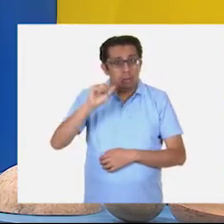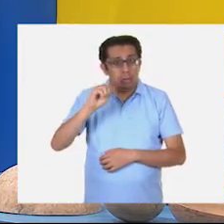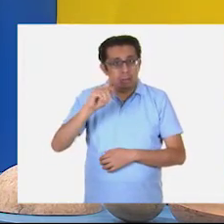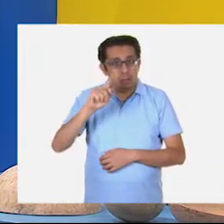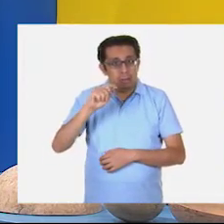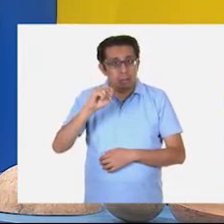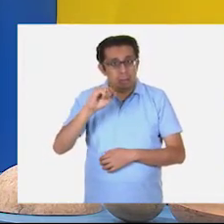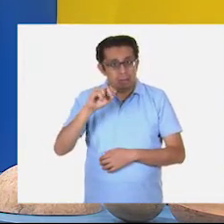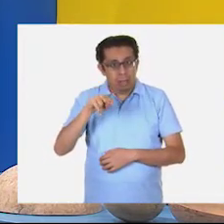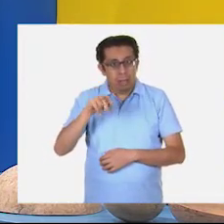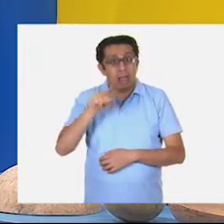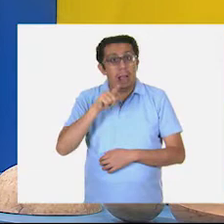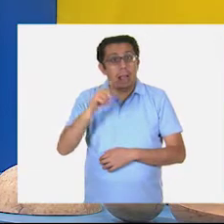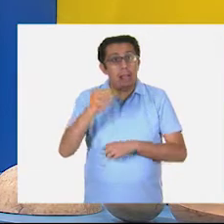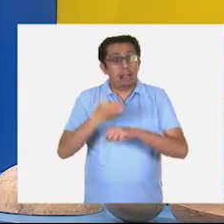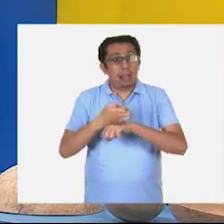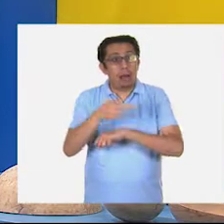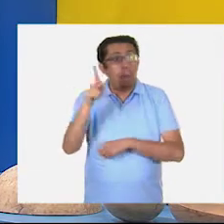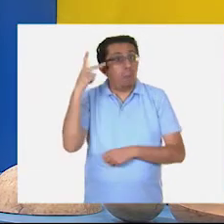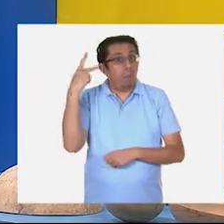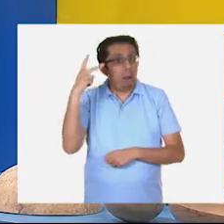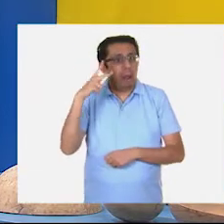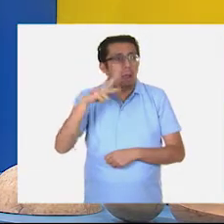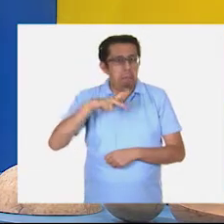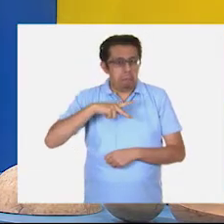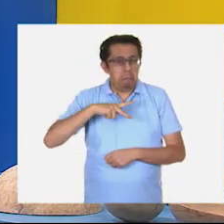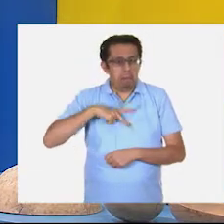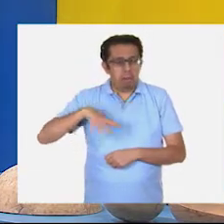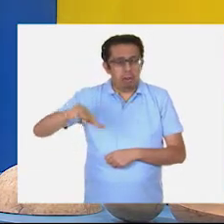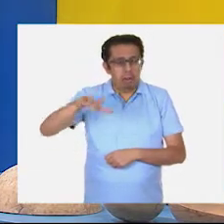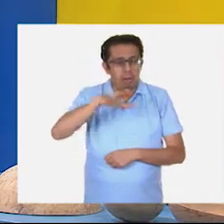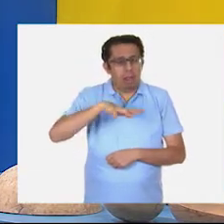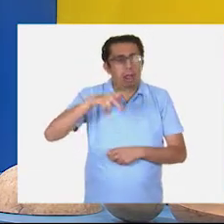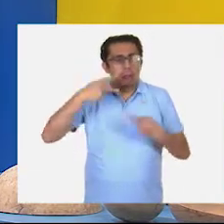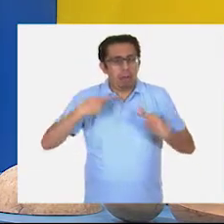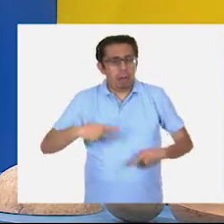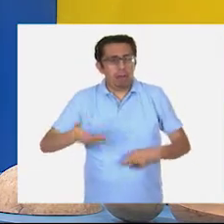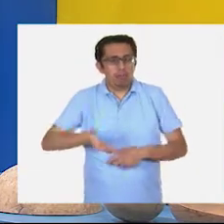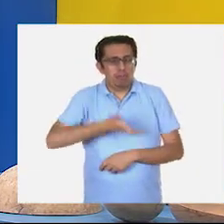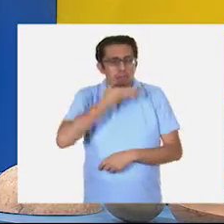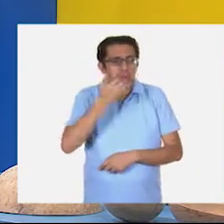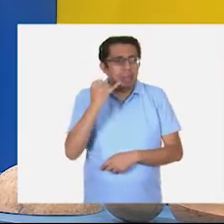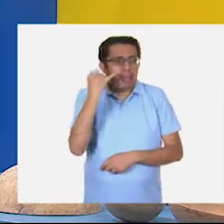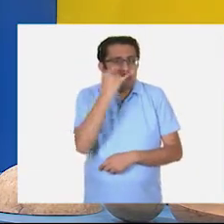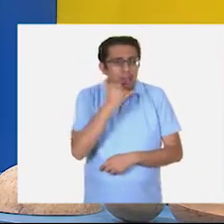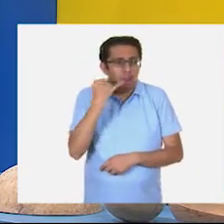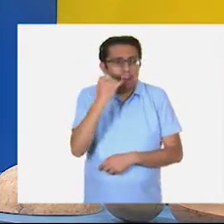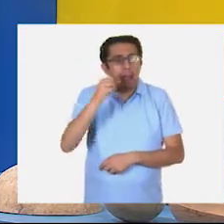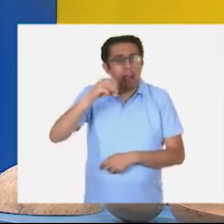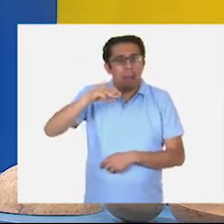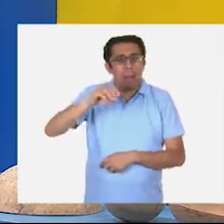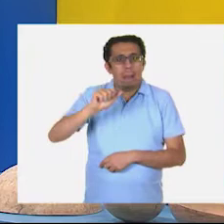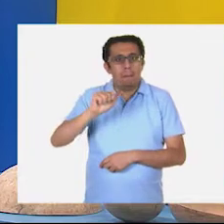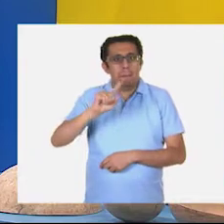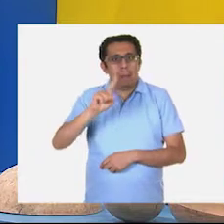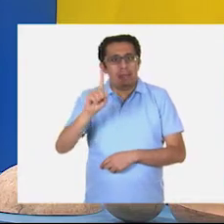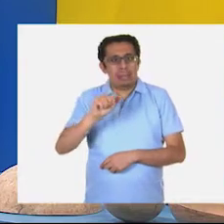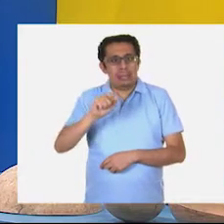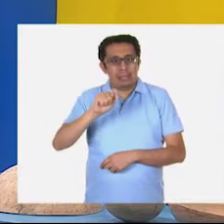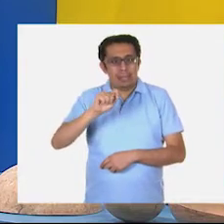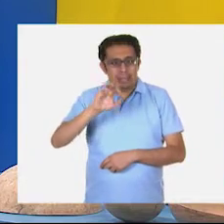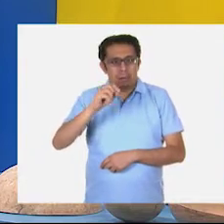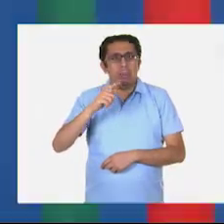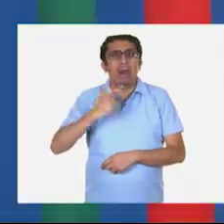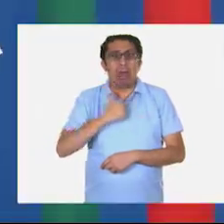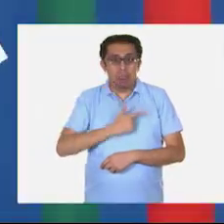del estado de Puebla. En mi región, en mi zona, se habla el mazateco y pues es un gusto compartirles con ustedes este